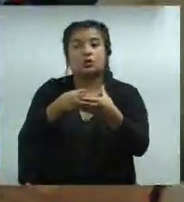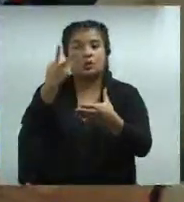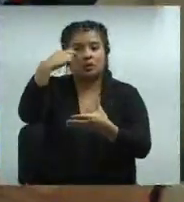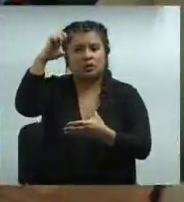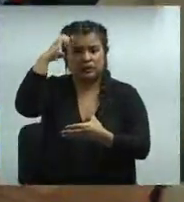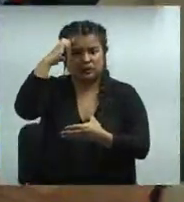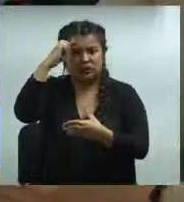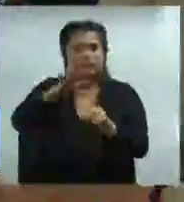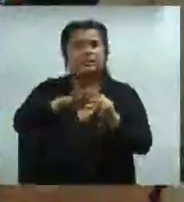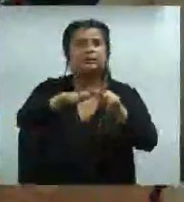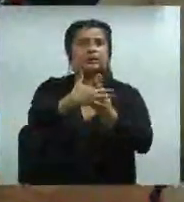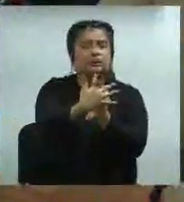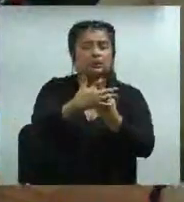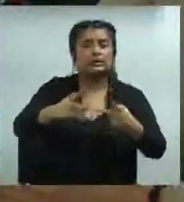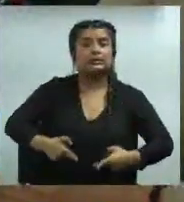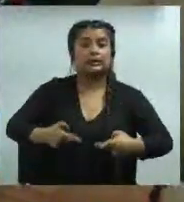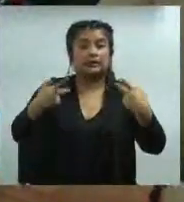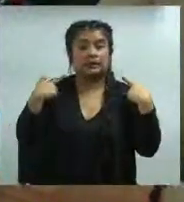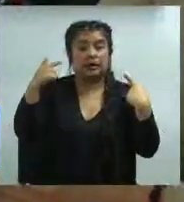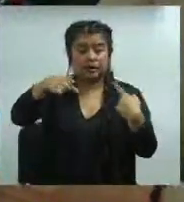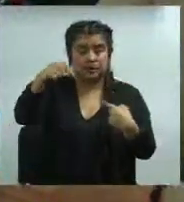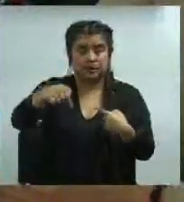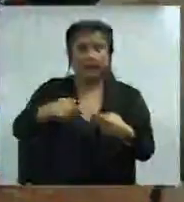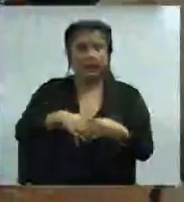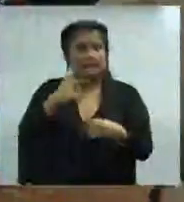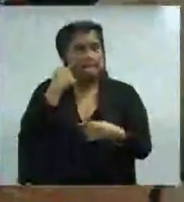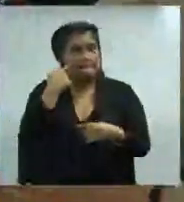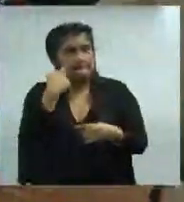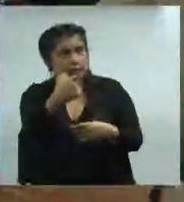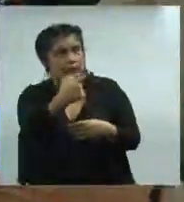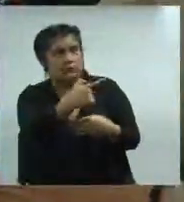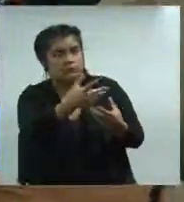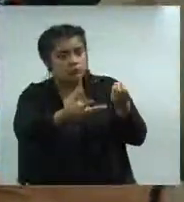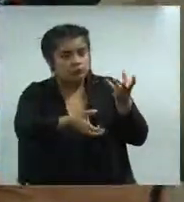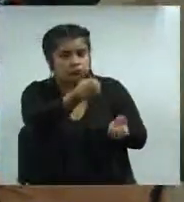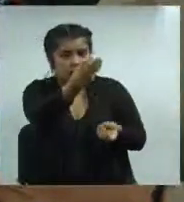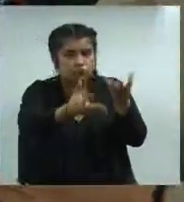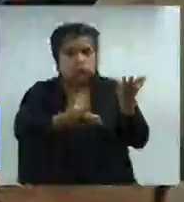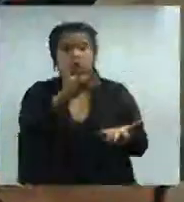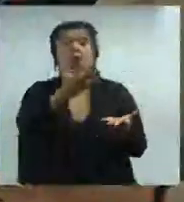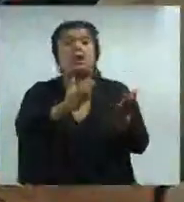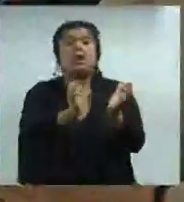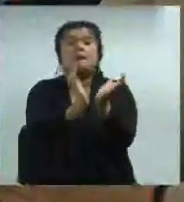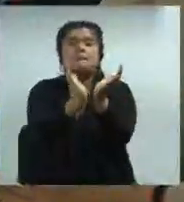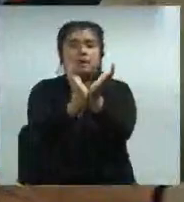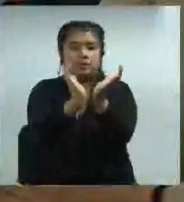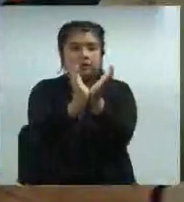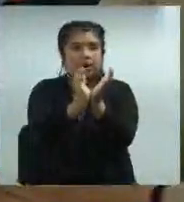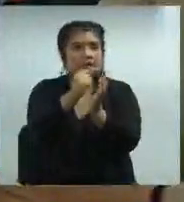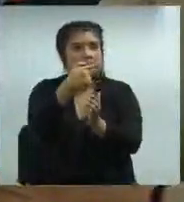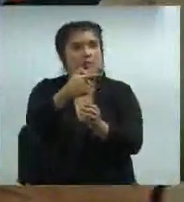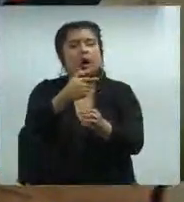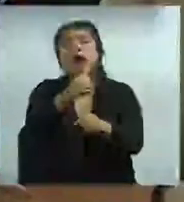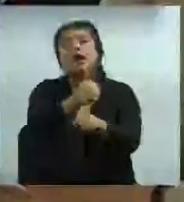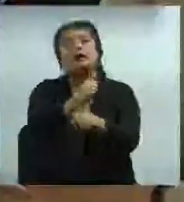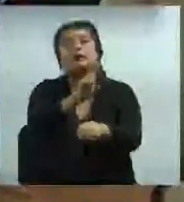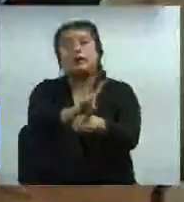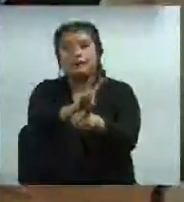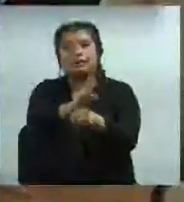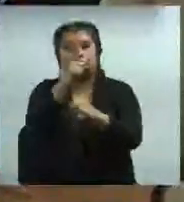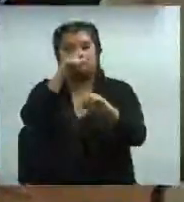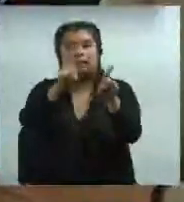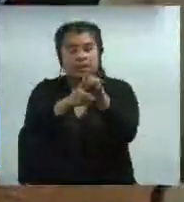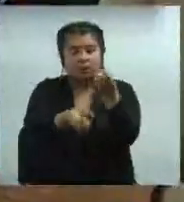territorio nacional. Vemos un incendio cerca aquí en Villanueva. Vemos Alta Verapaz, por ejemplo, también afectado